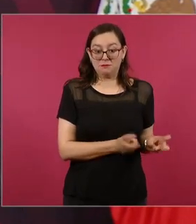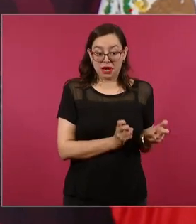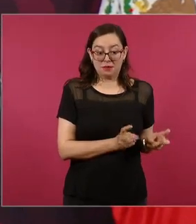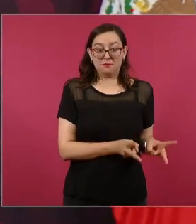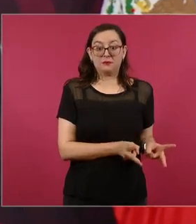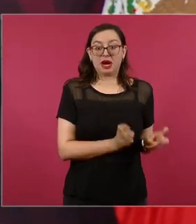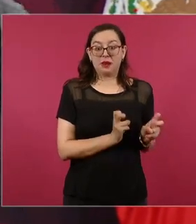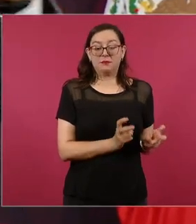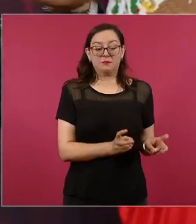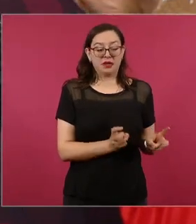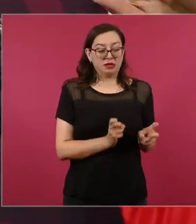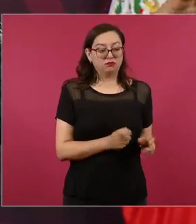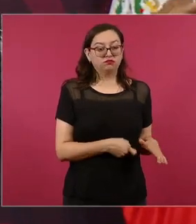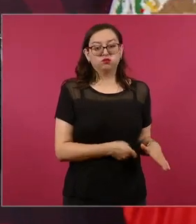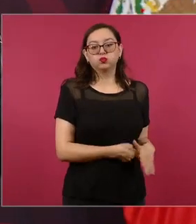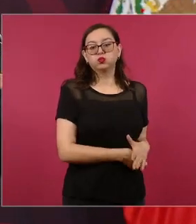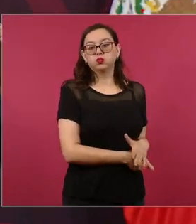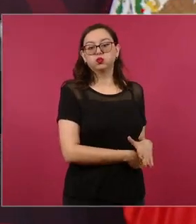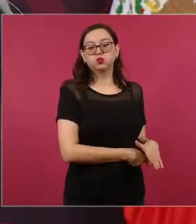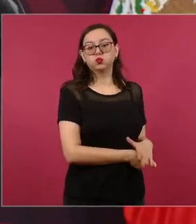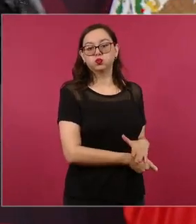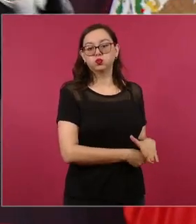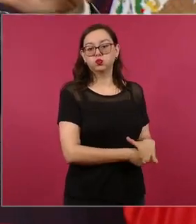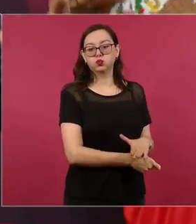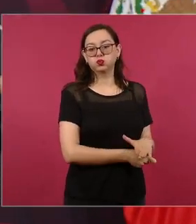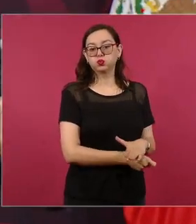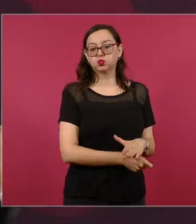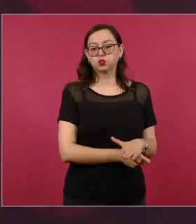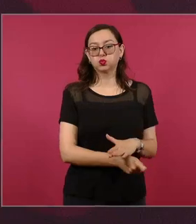y repartían a todos,